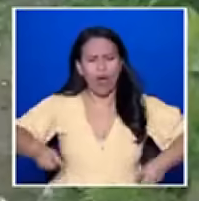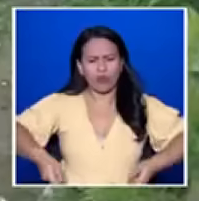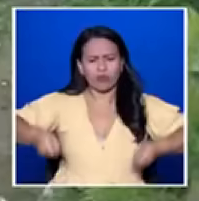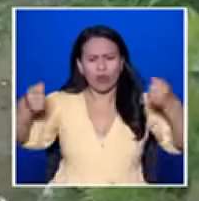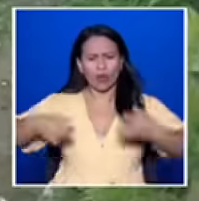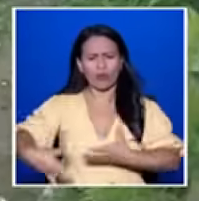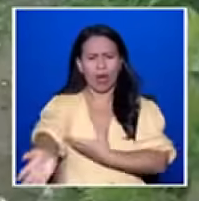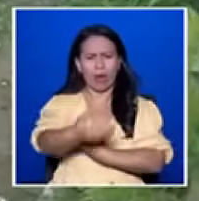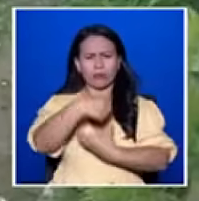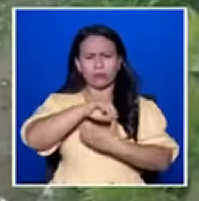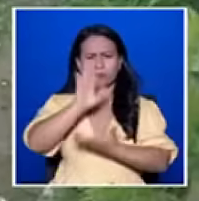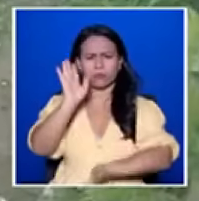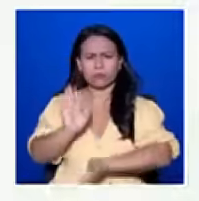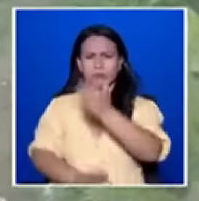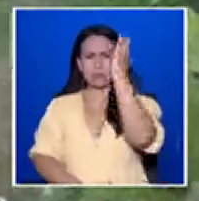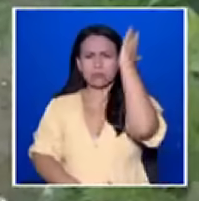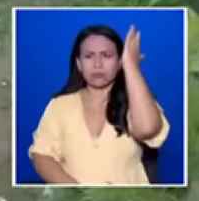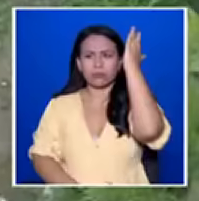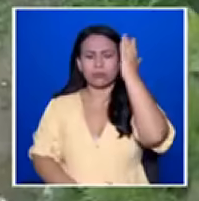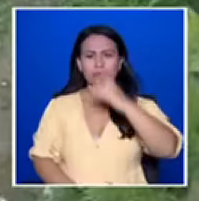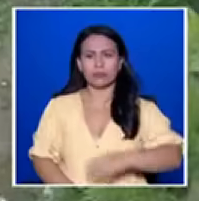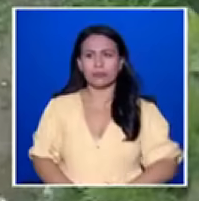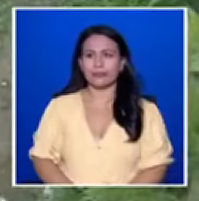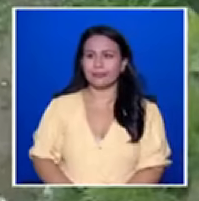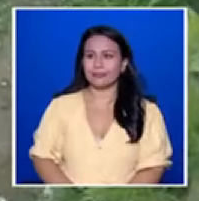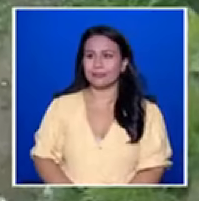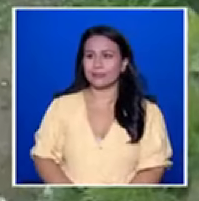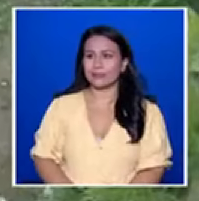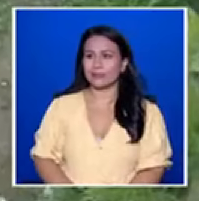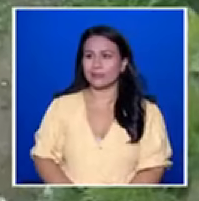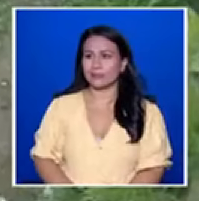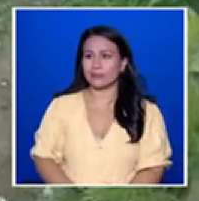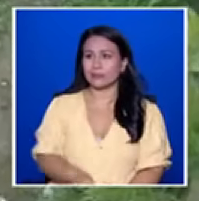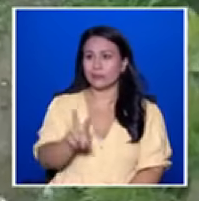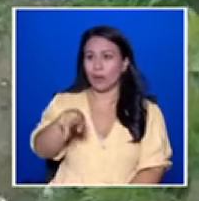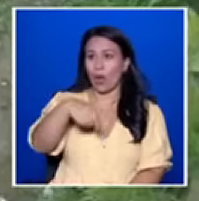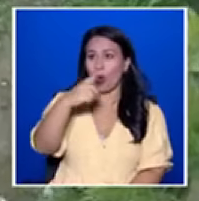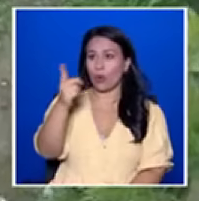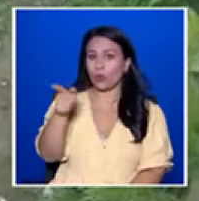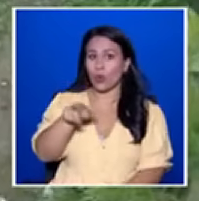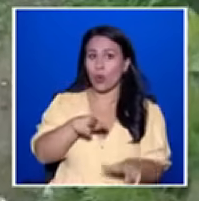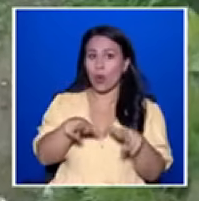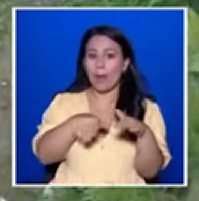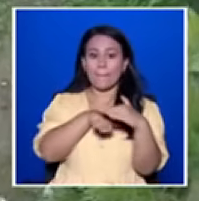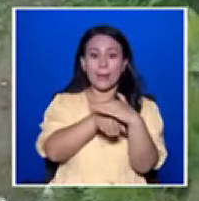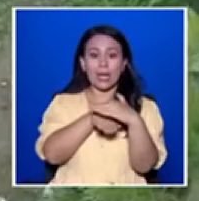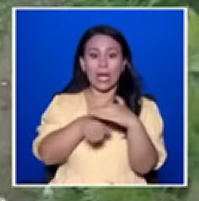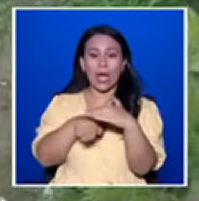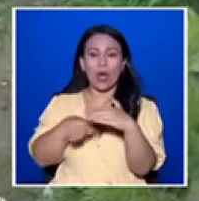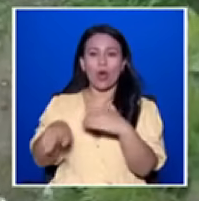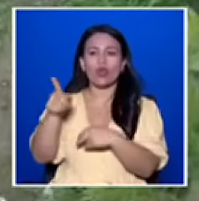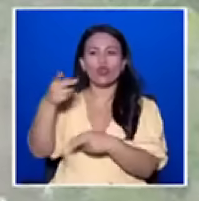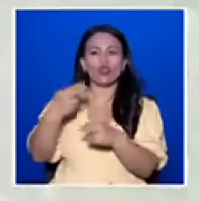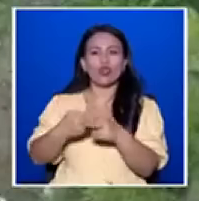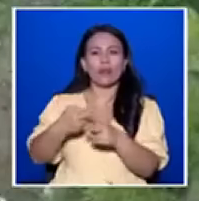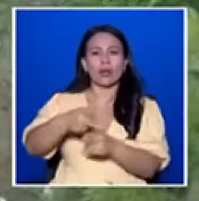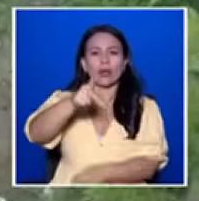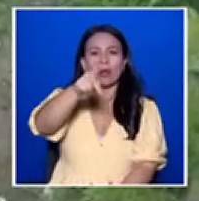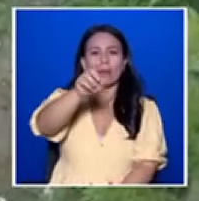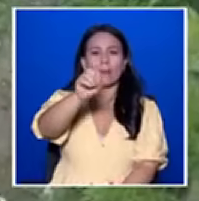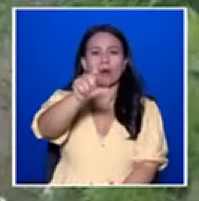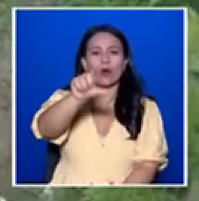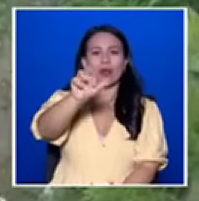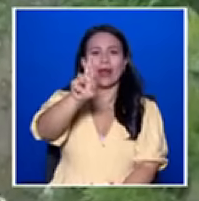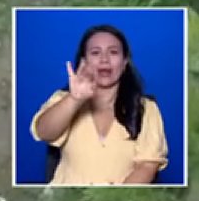de basura y escaparon sin dejar rastro. Y esto que están viendo ocurrió en el parqueadero de un centro comercial. Un